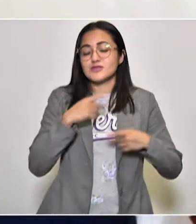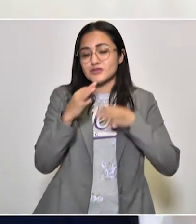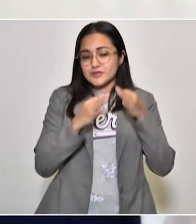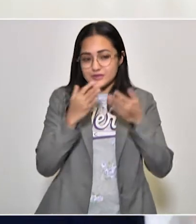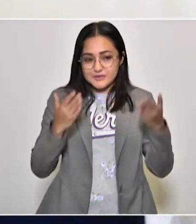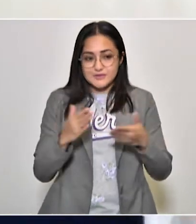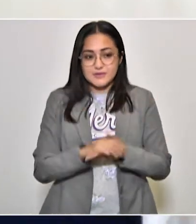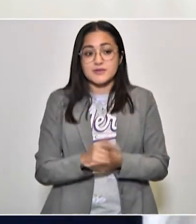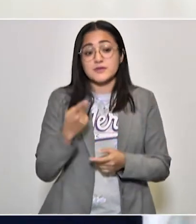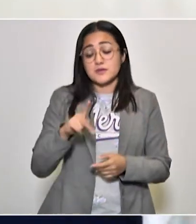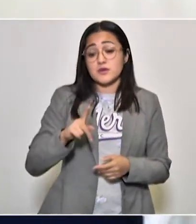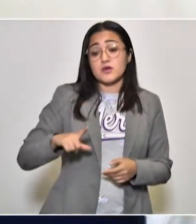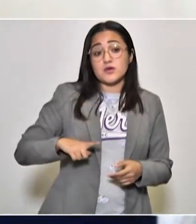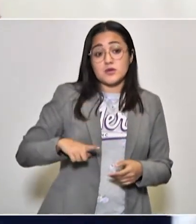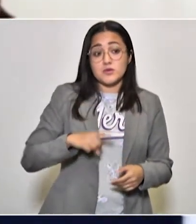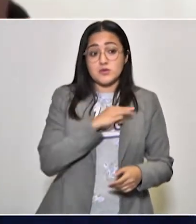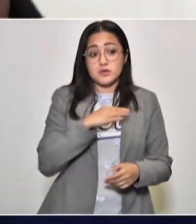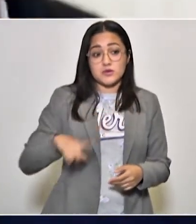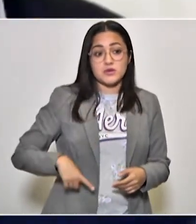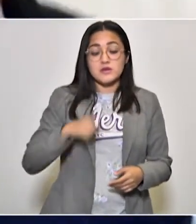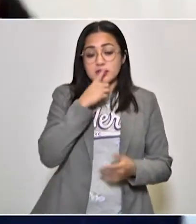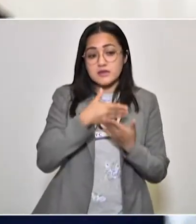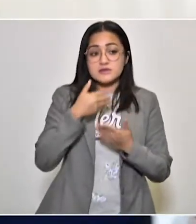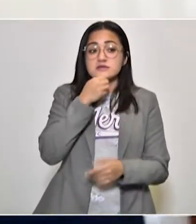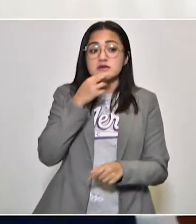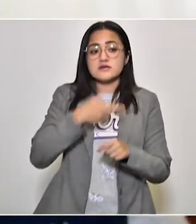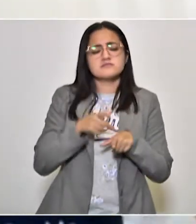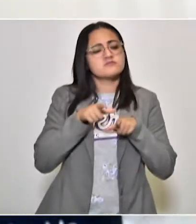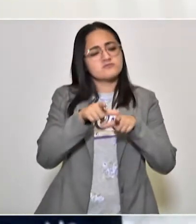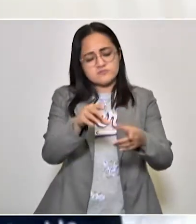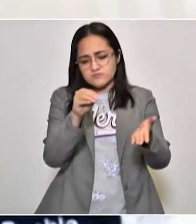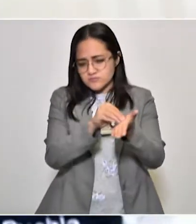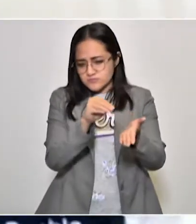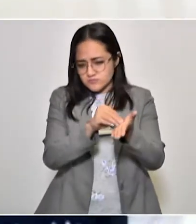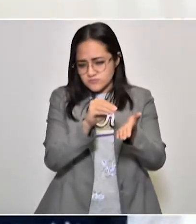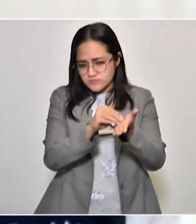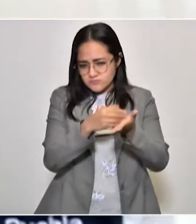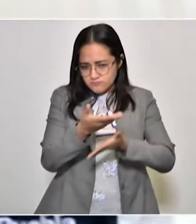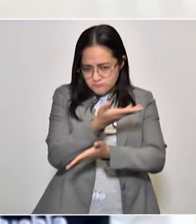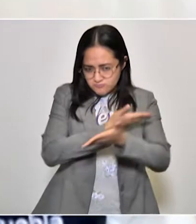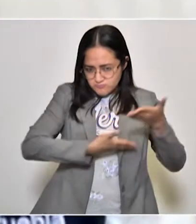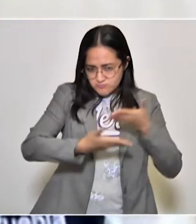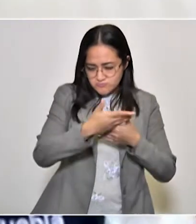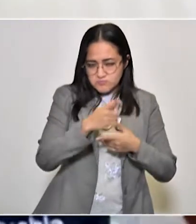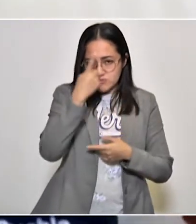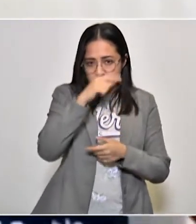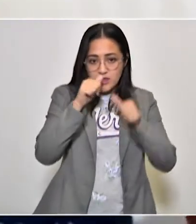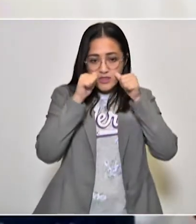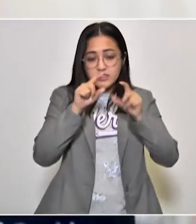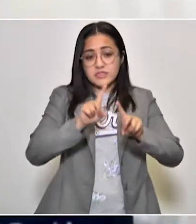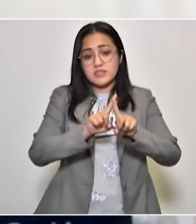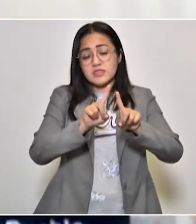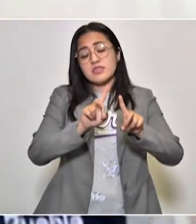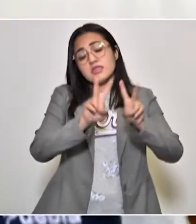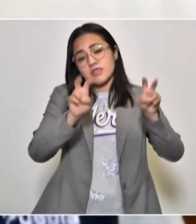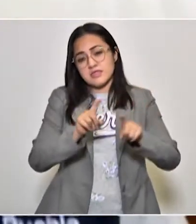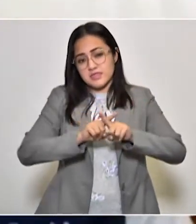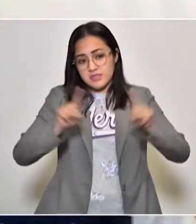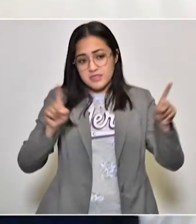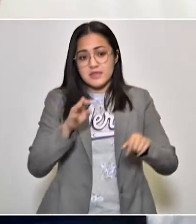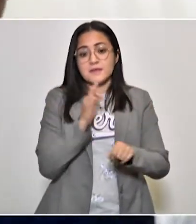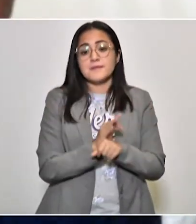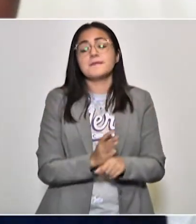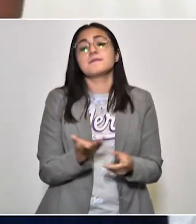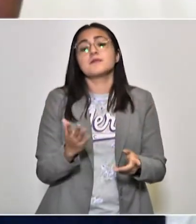de parte del gobierno municipal como lo ha comentado la secretaria seguimos coordinados para atender diferentes temas en el área de